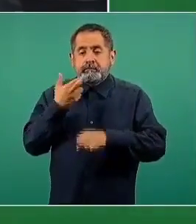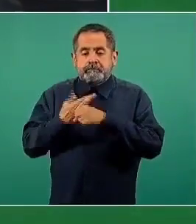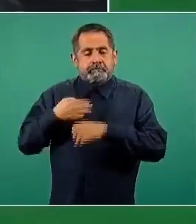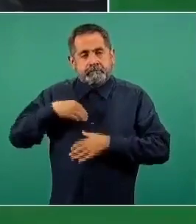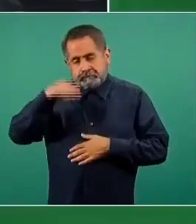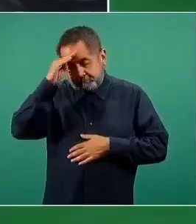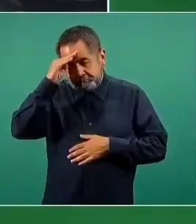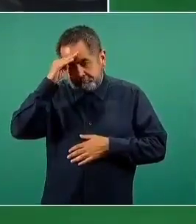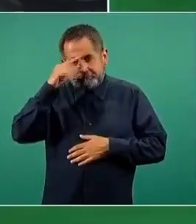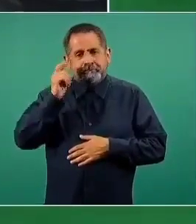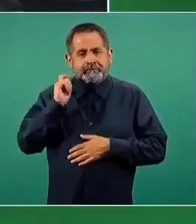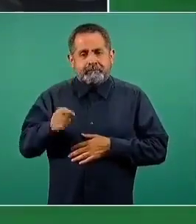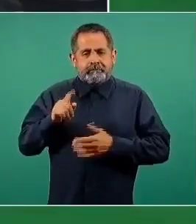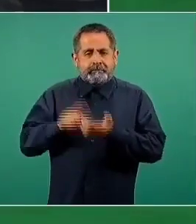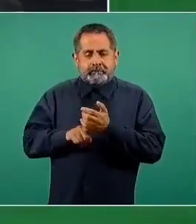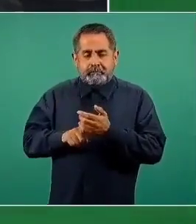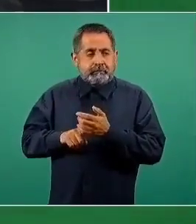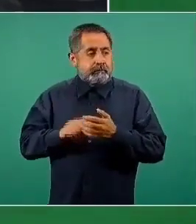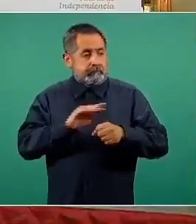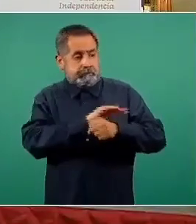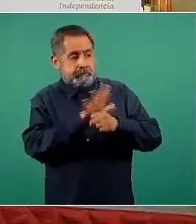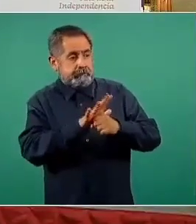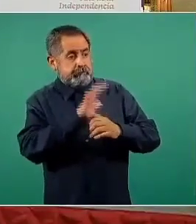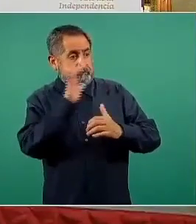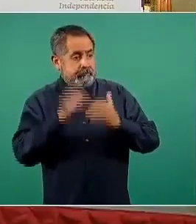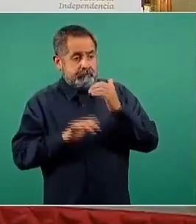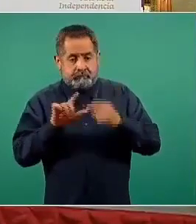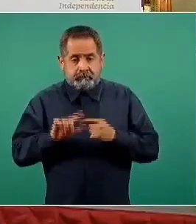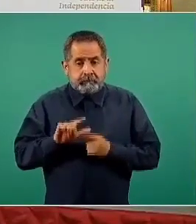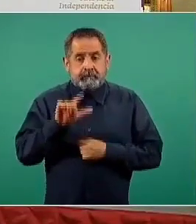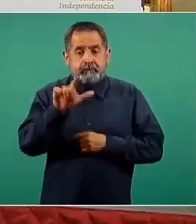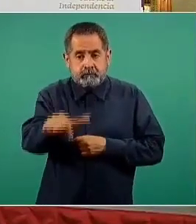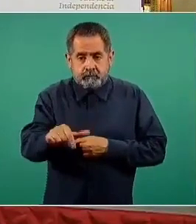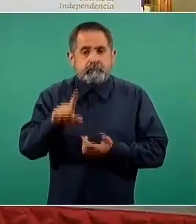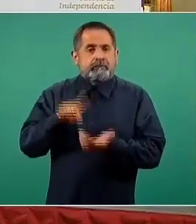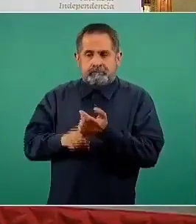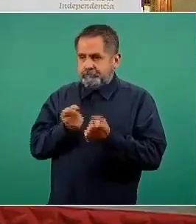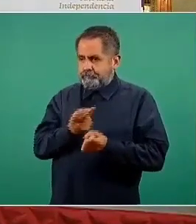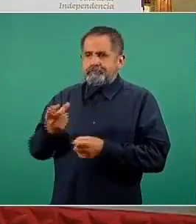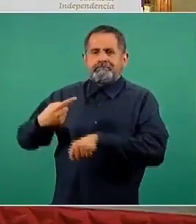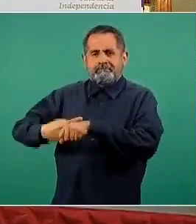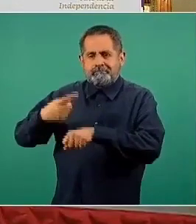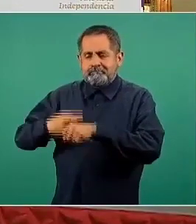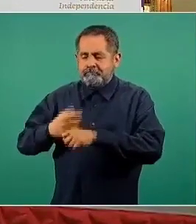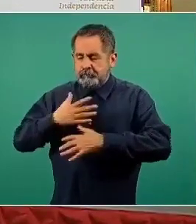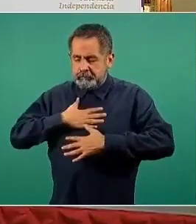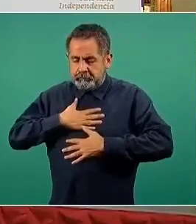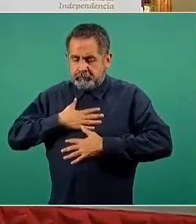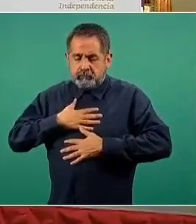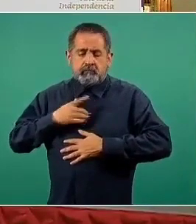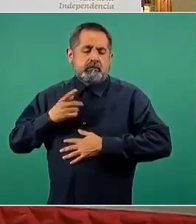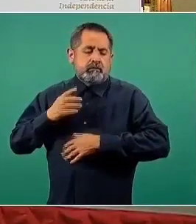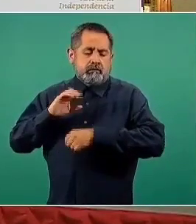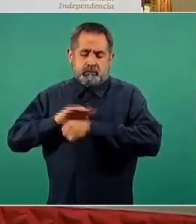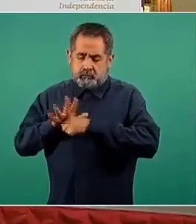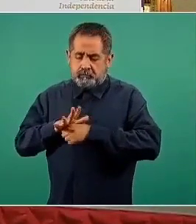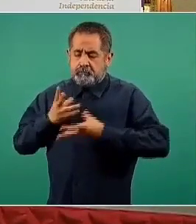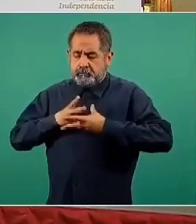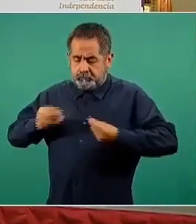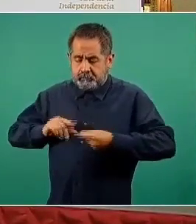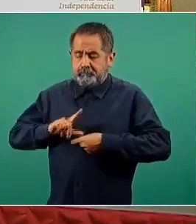futuro, que es el síndrome post-COVID. Y para ello hemos establecido algunas recomendaciones que les